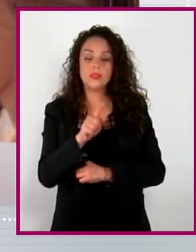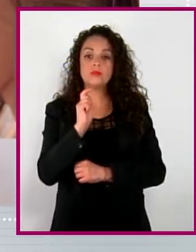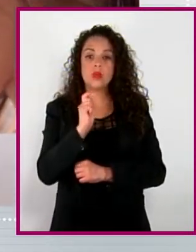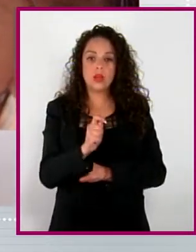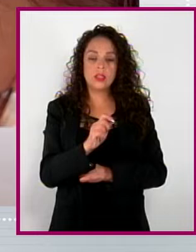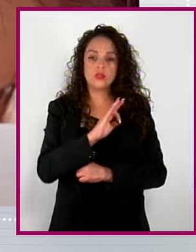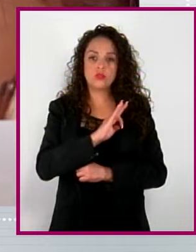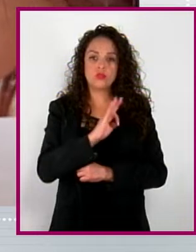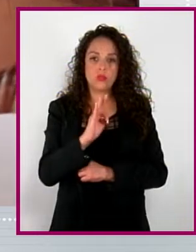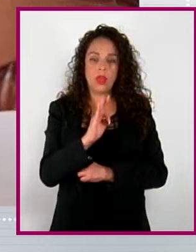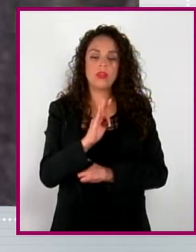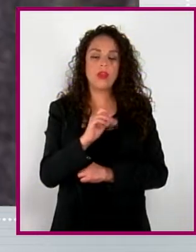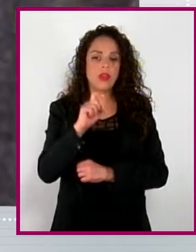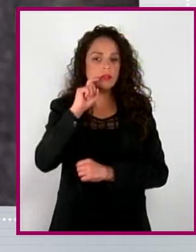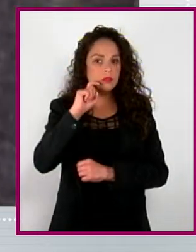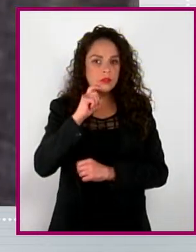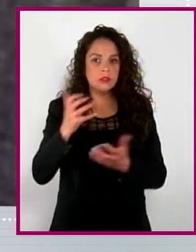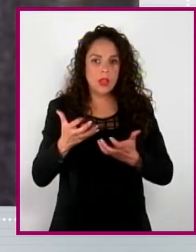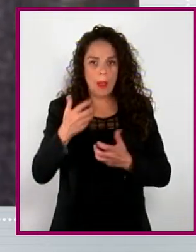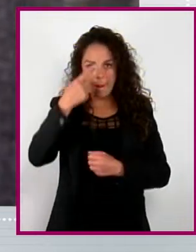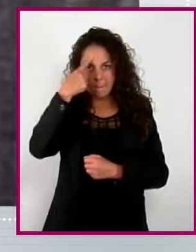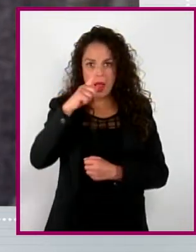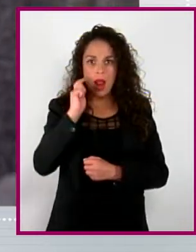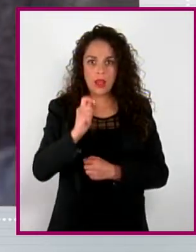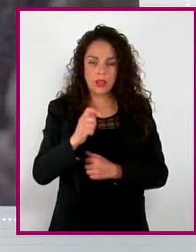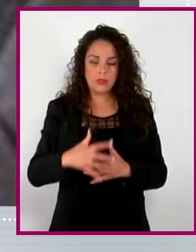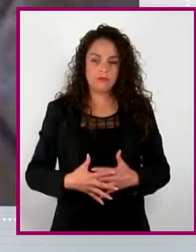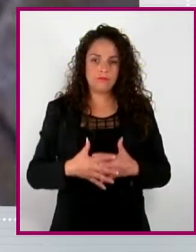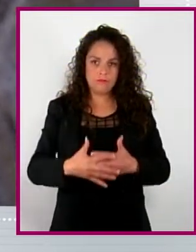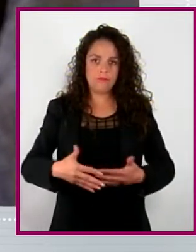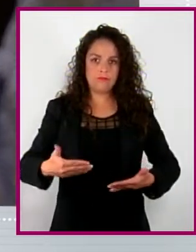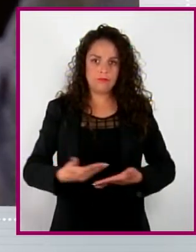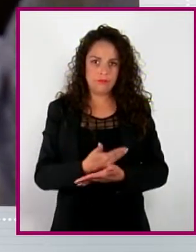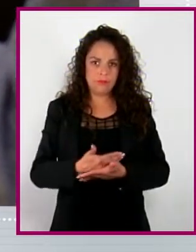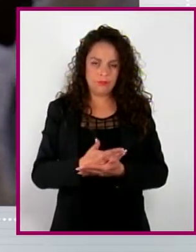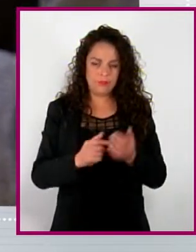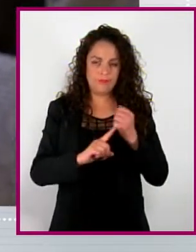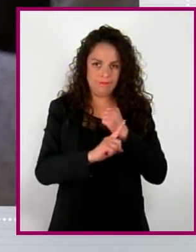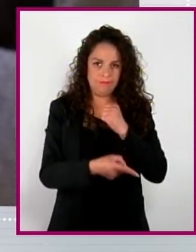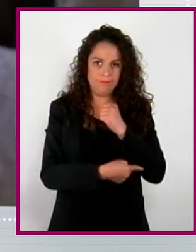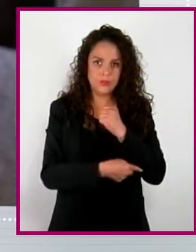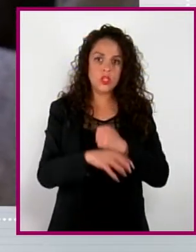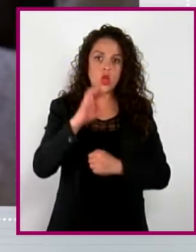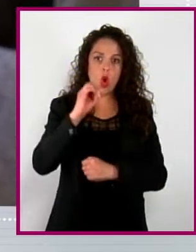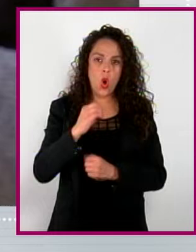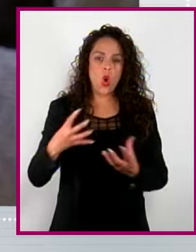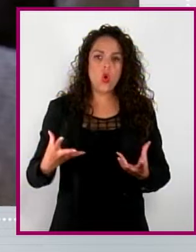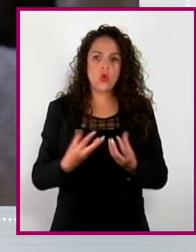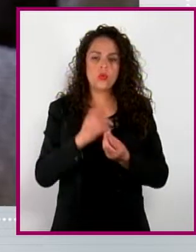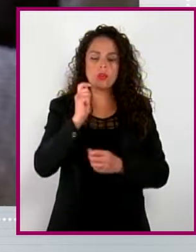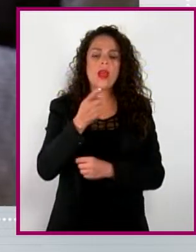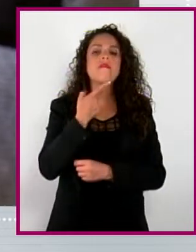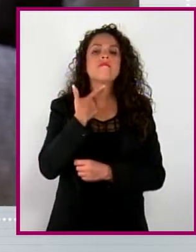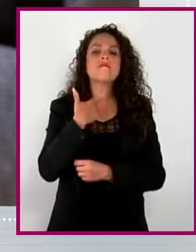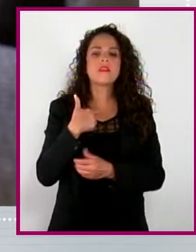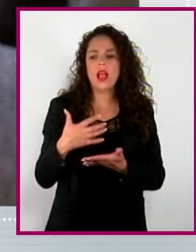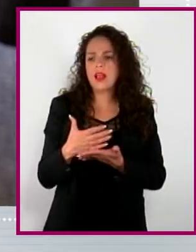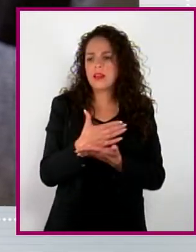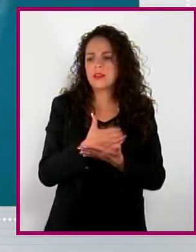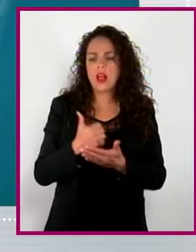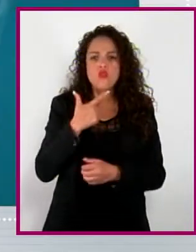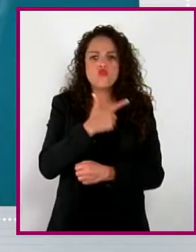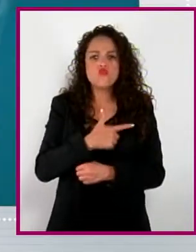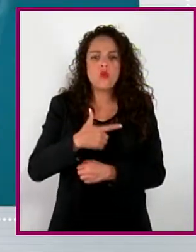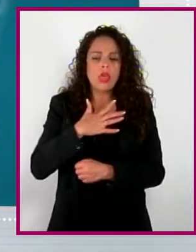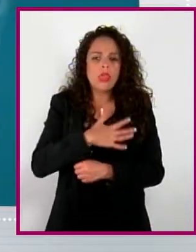reproductividad y la capacidad de sentir placer y de vivir el erotismo, junto a nuestras orientaciones sexuales